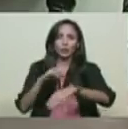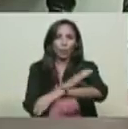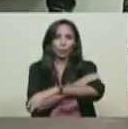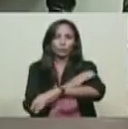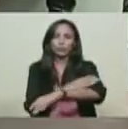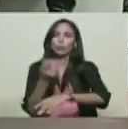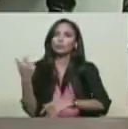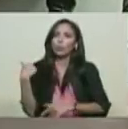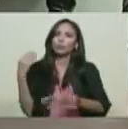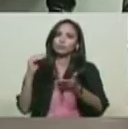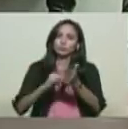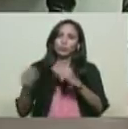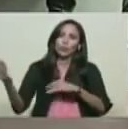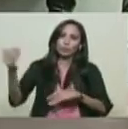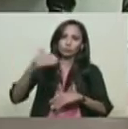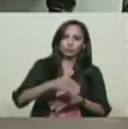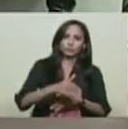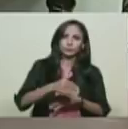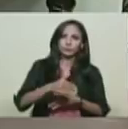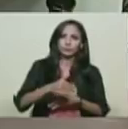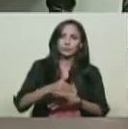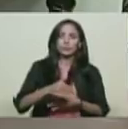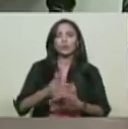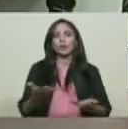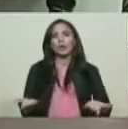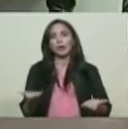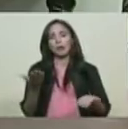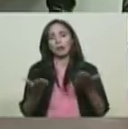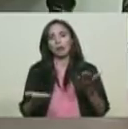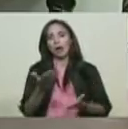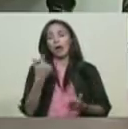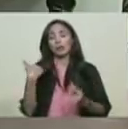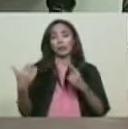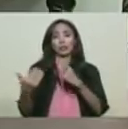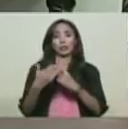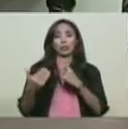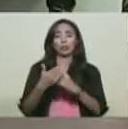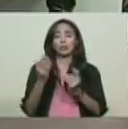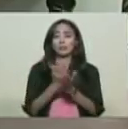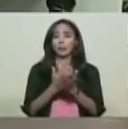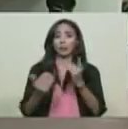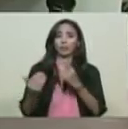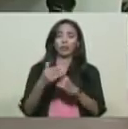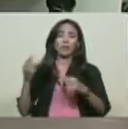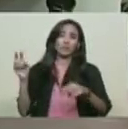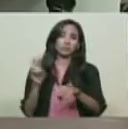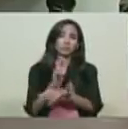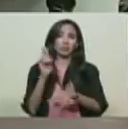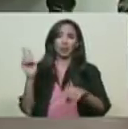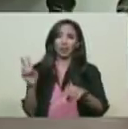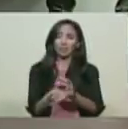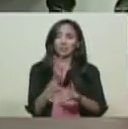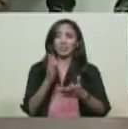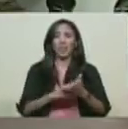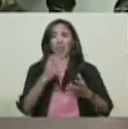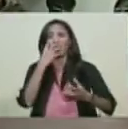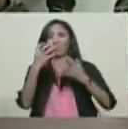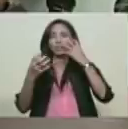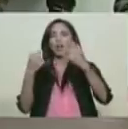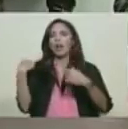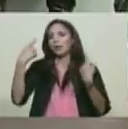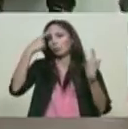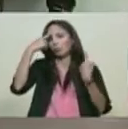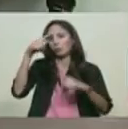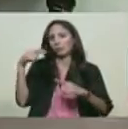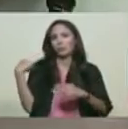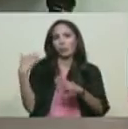acudí. A pesar de que amenazaban de violencia, de pitar, de gritar, no me importa, dije yo,